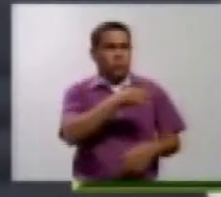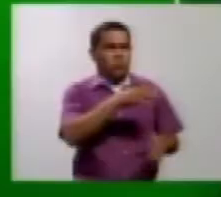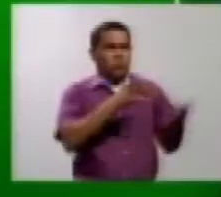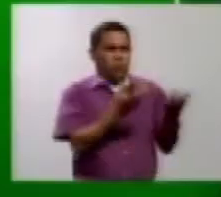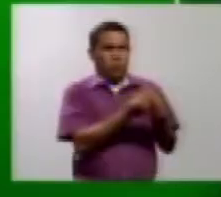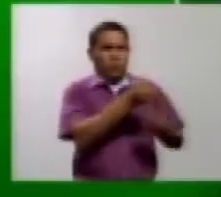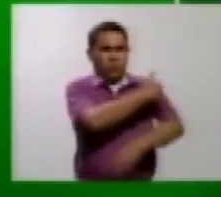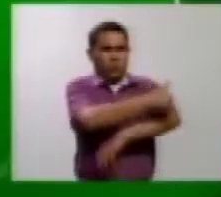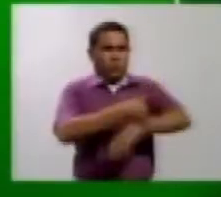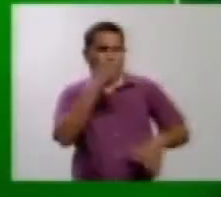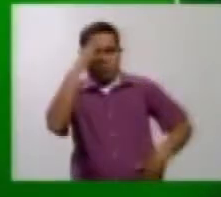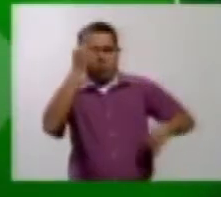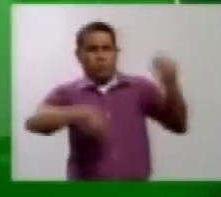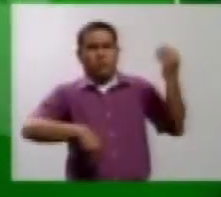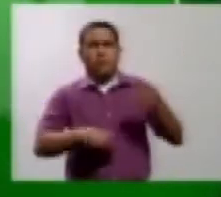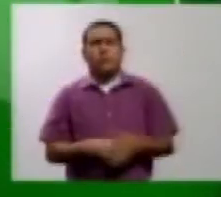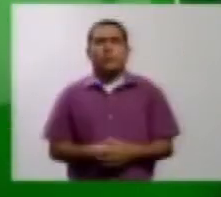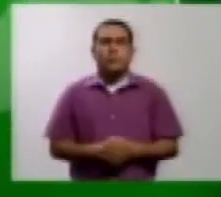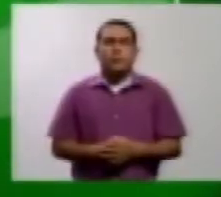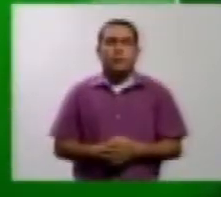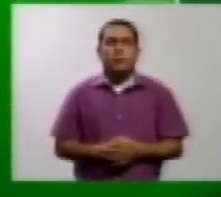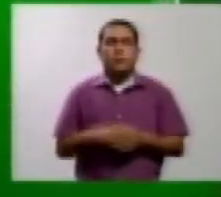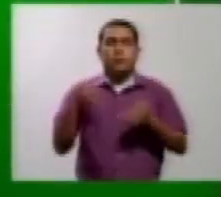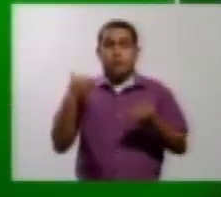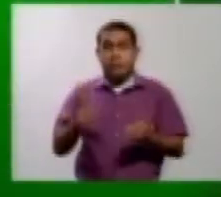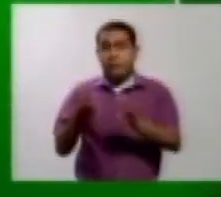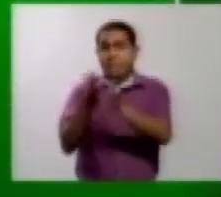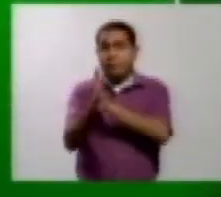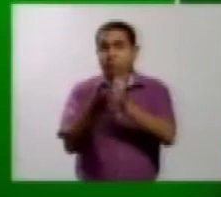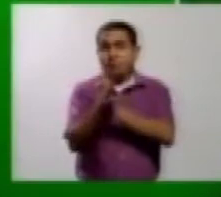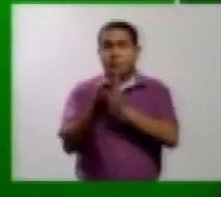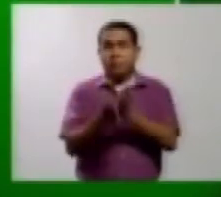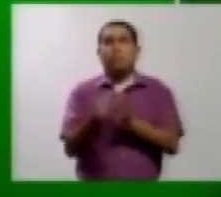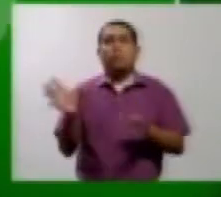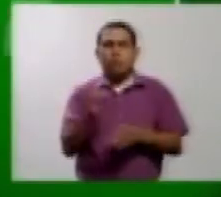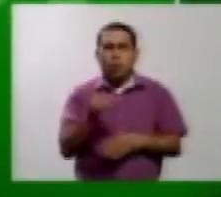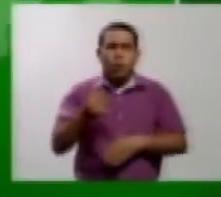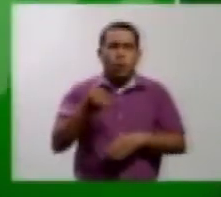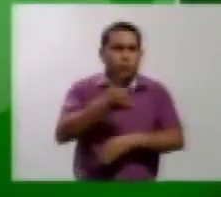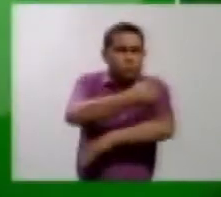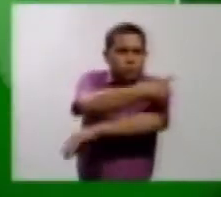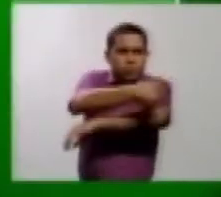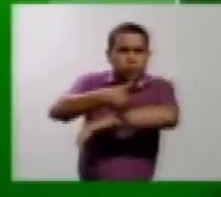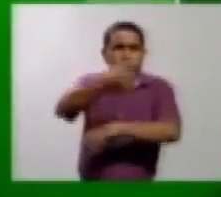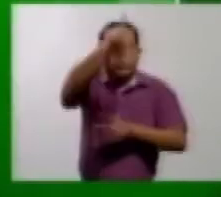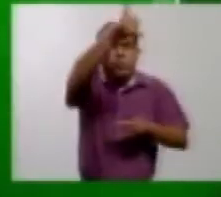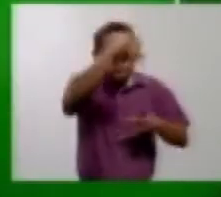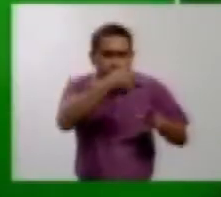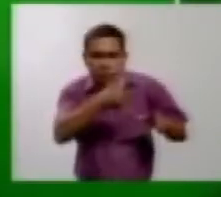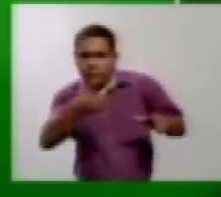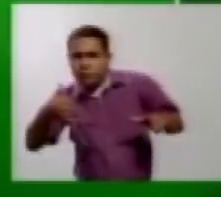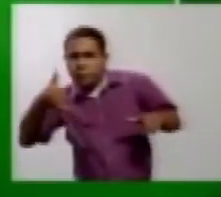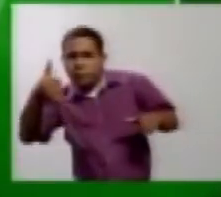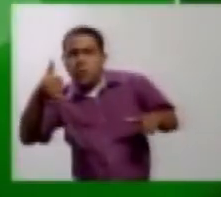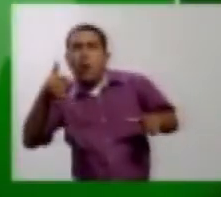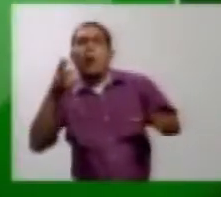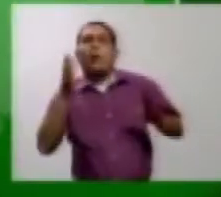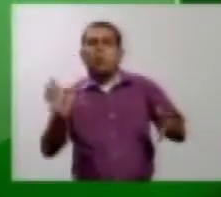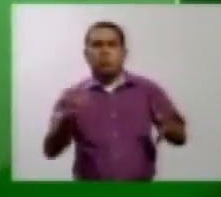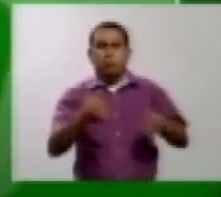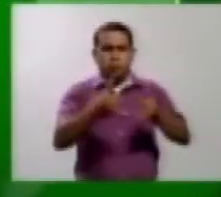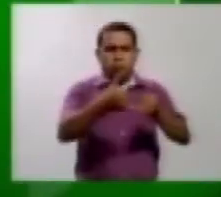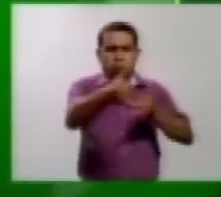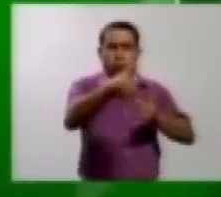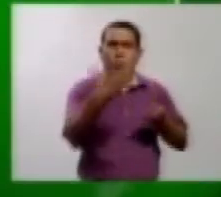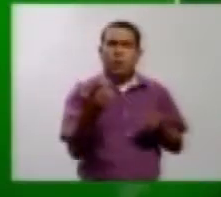Arquitectos. Procedimos a hacer nuevamente estas mediciones, a corroborarlas, y esta fue la distancia que nos arrojó.